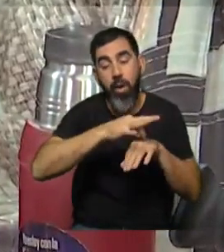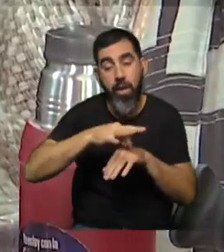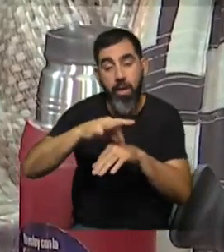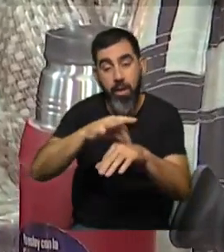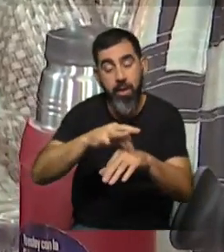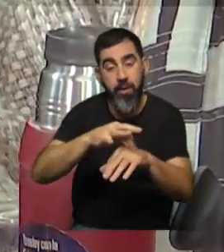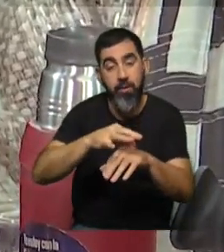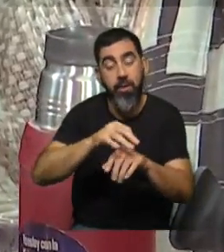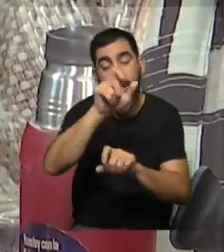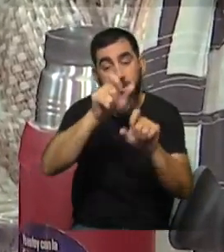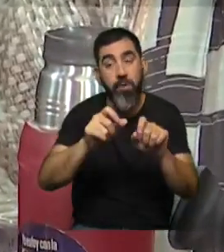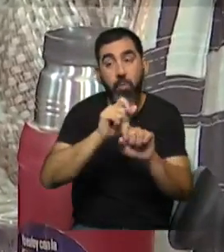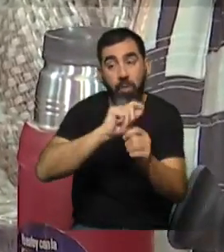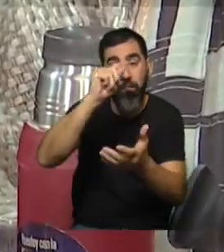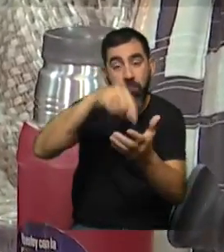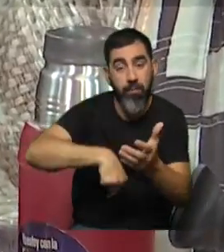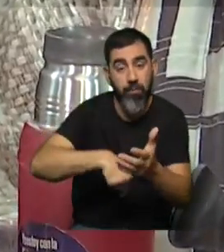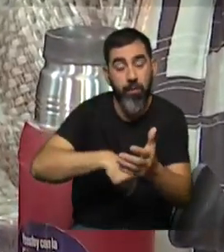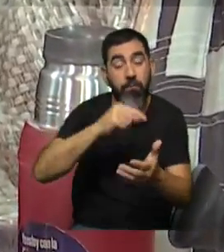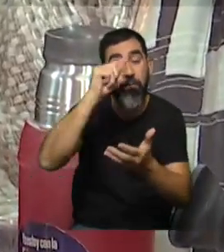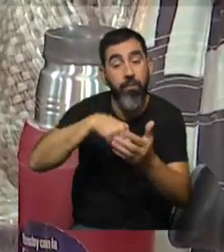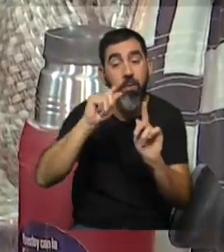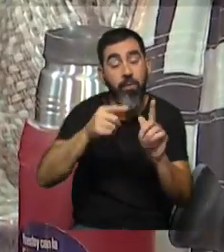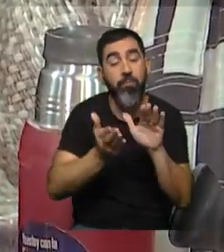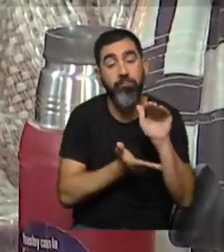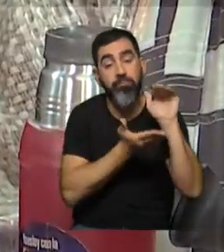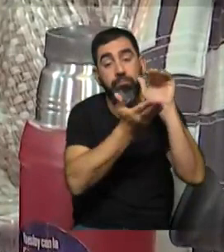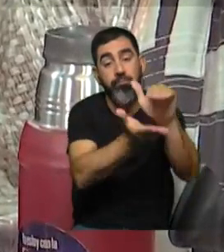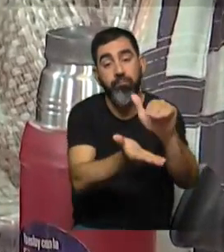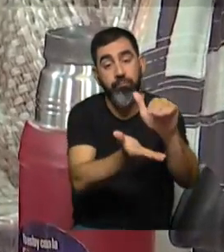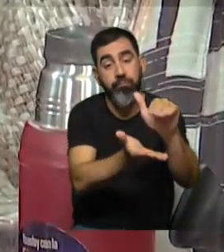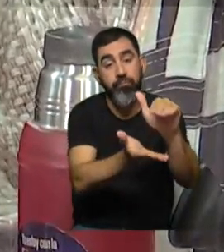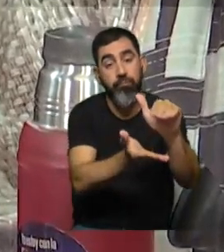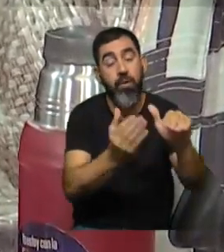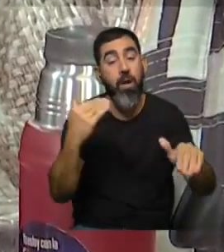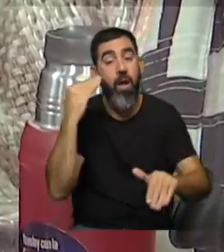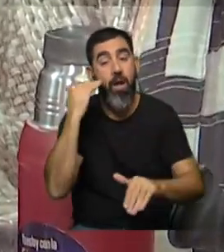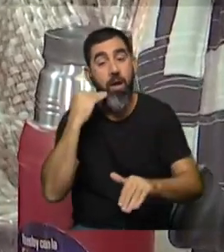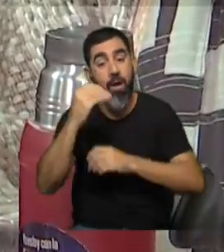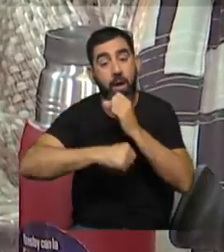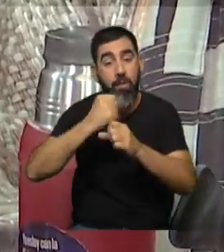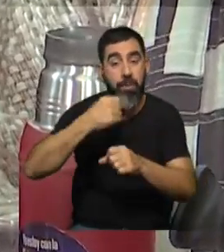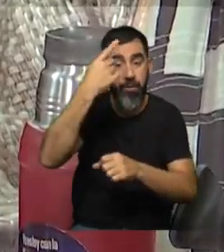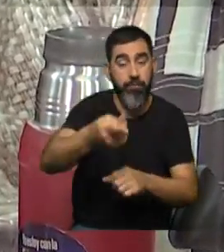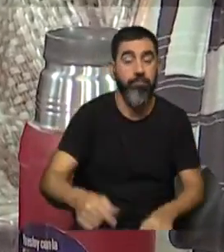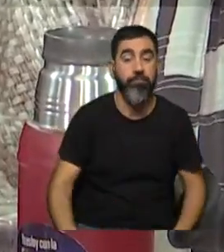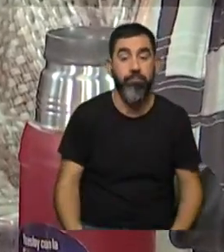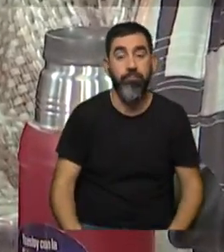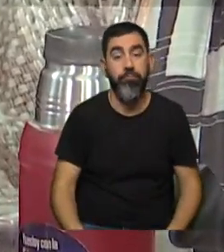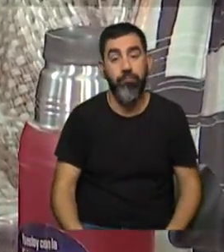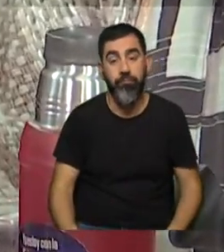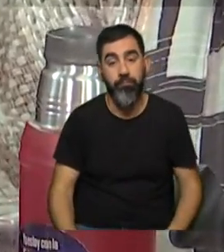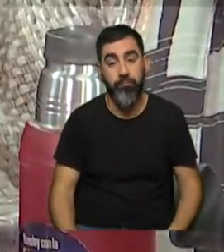a nuestro pueblo para que firme la firma deberán ser entregadas en abril del año próximo y luego